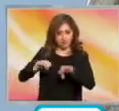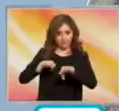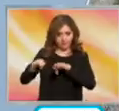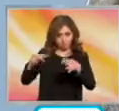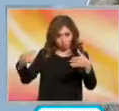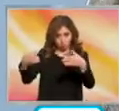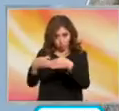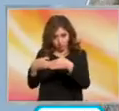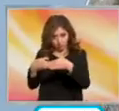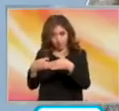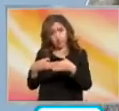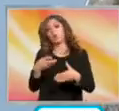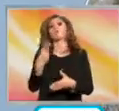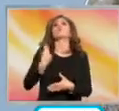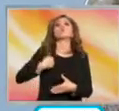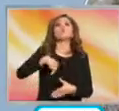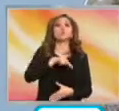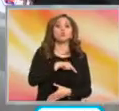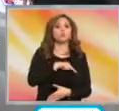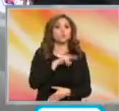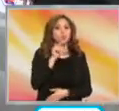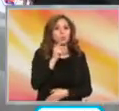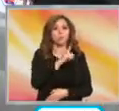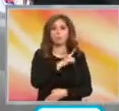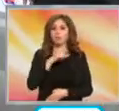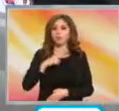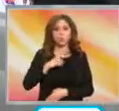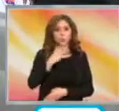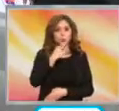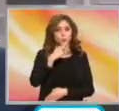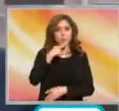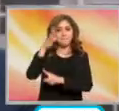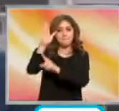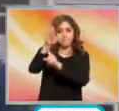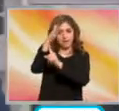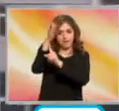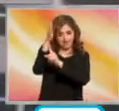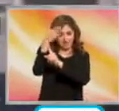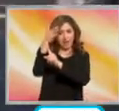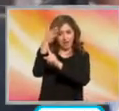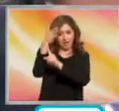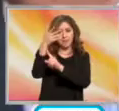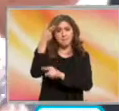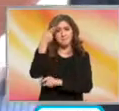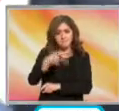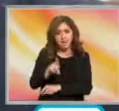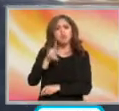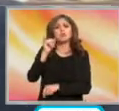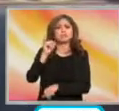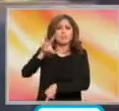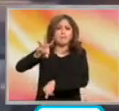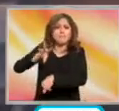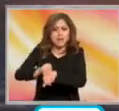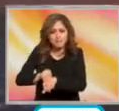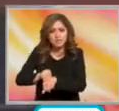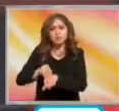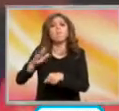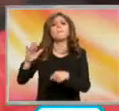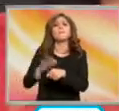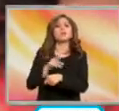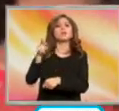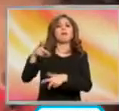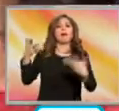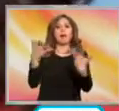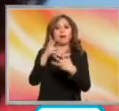propiamente no podríamos estar utilizando, reproduciendo esos símbolos. Sin embargo, es algo que se ha tolerado. ¿Por qué? Porque también fomenta